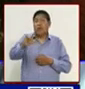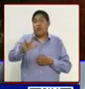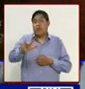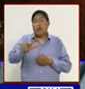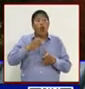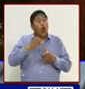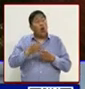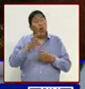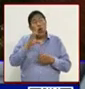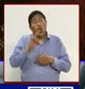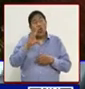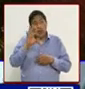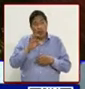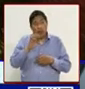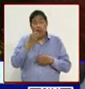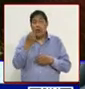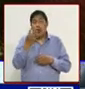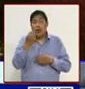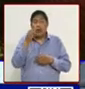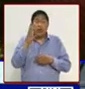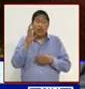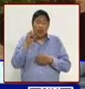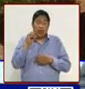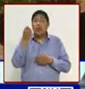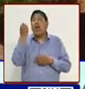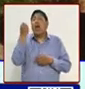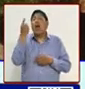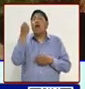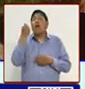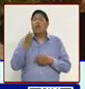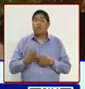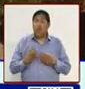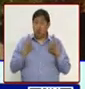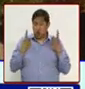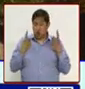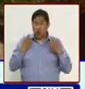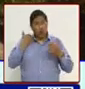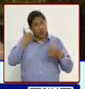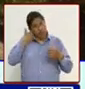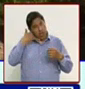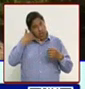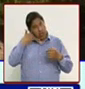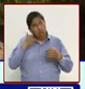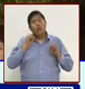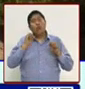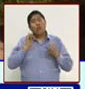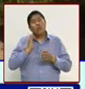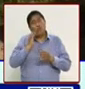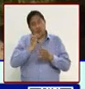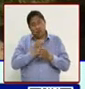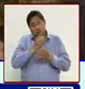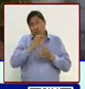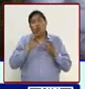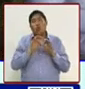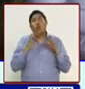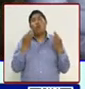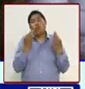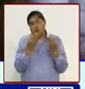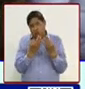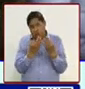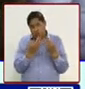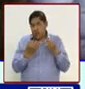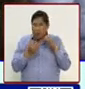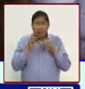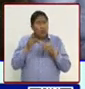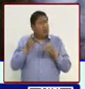67 11 32 43 o al 79 14 60 11. Los dos números que están habilitados en los números que pertenecen a los familiares, y